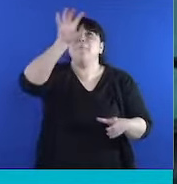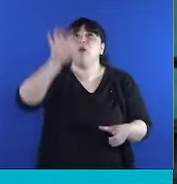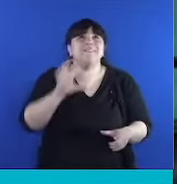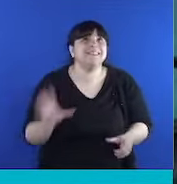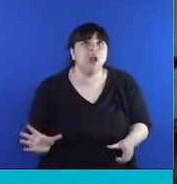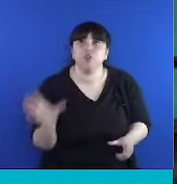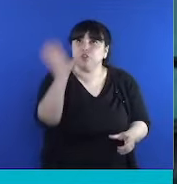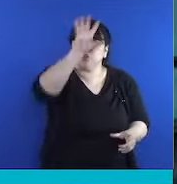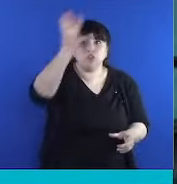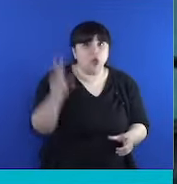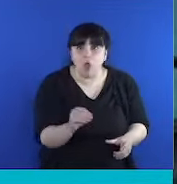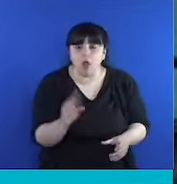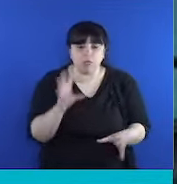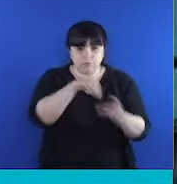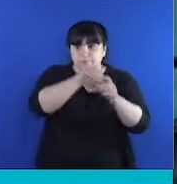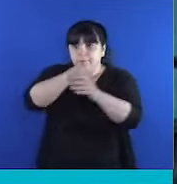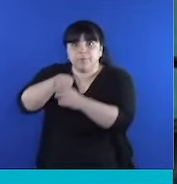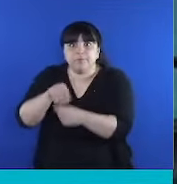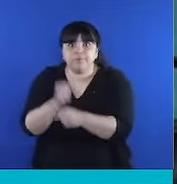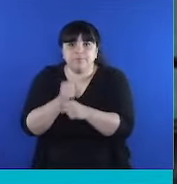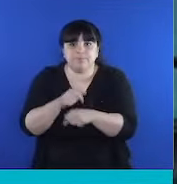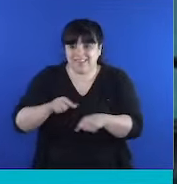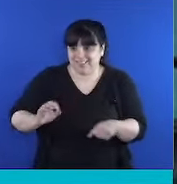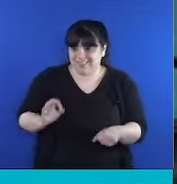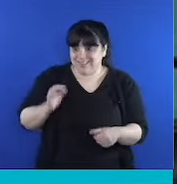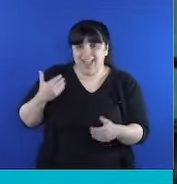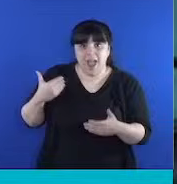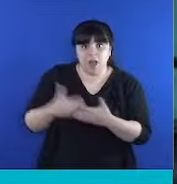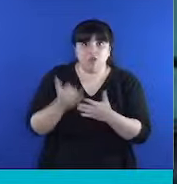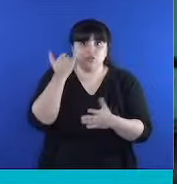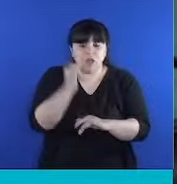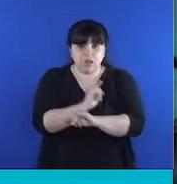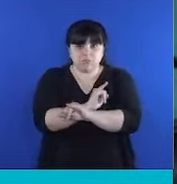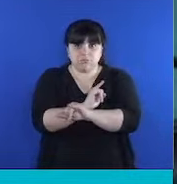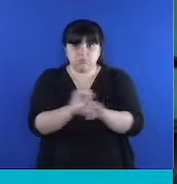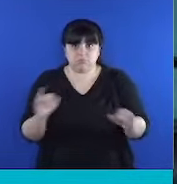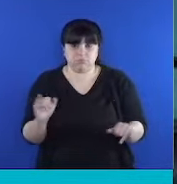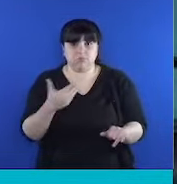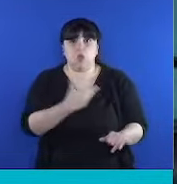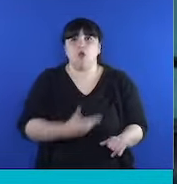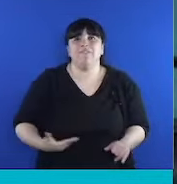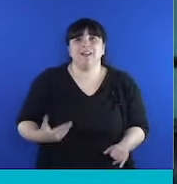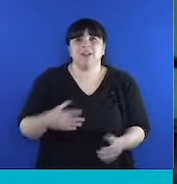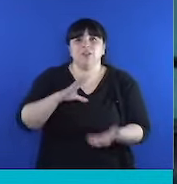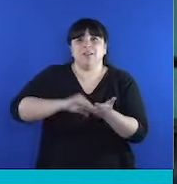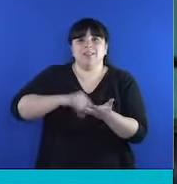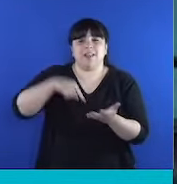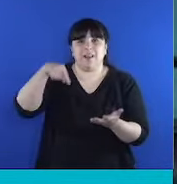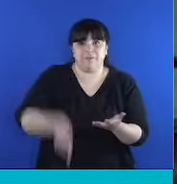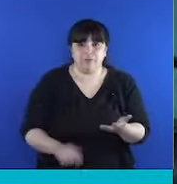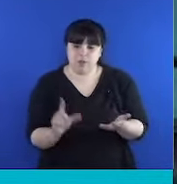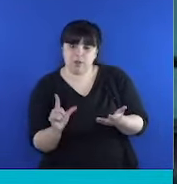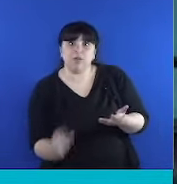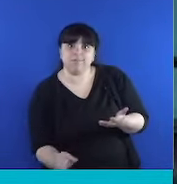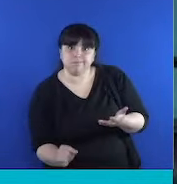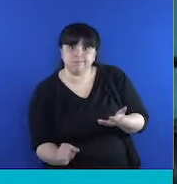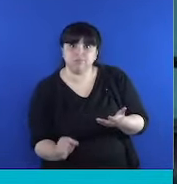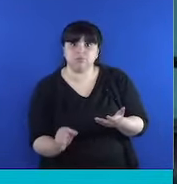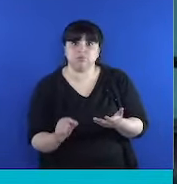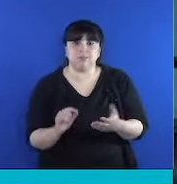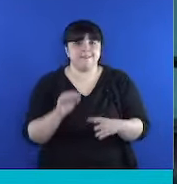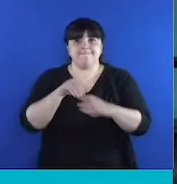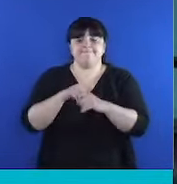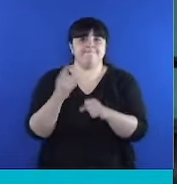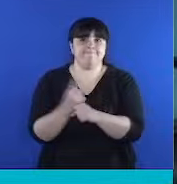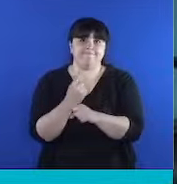año ya han anticipado, en virtud de los recortes, que la gobernación de Tierra del Fuego, Antártida e Islas del Atlántico Sur no va a